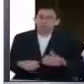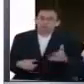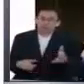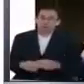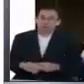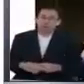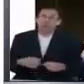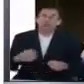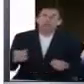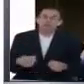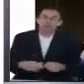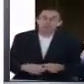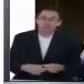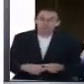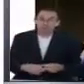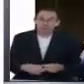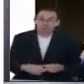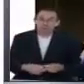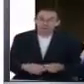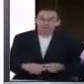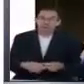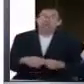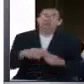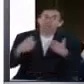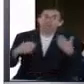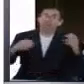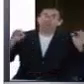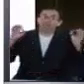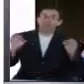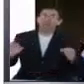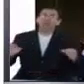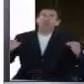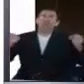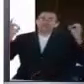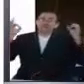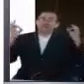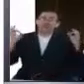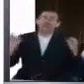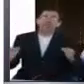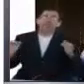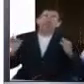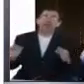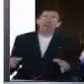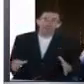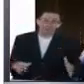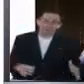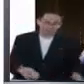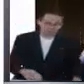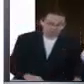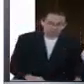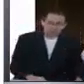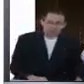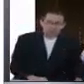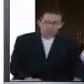propio. Me dijo que el demonio que era maldiciones generacionales. ¿Okay? Entonces, eso, por favor, ténganlo siempre bien en cuenta.